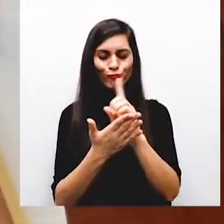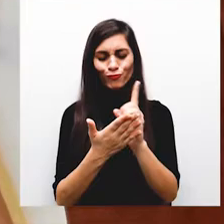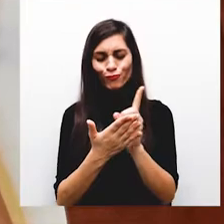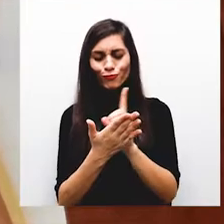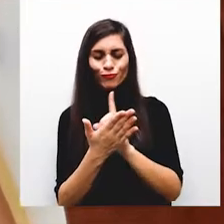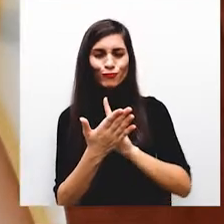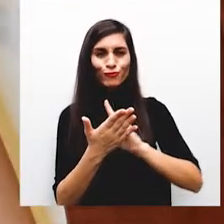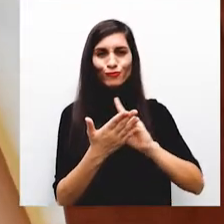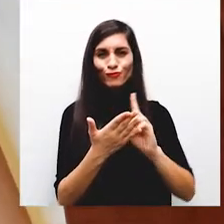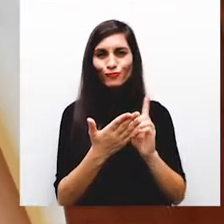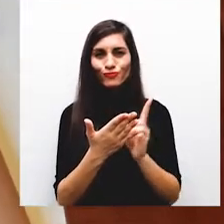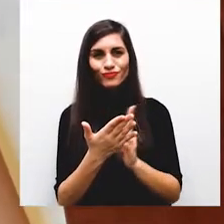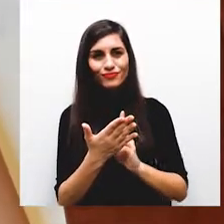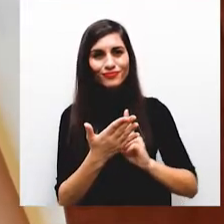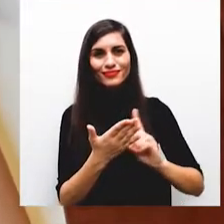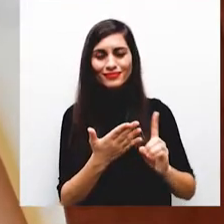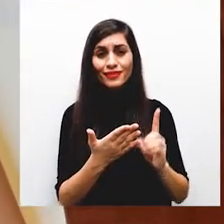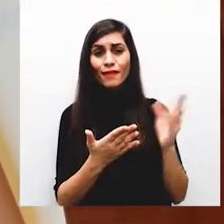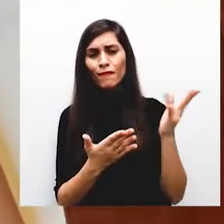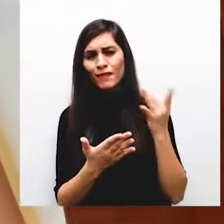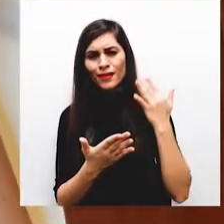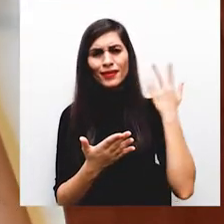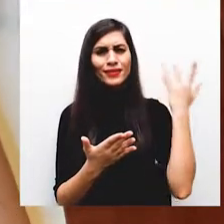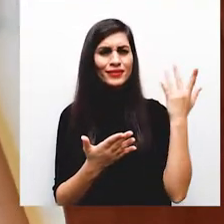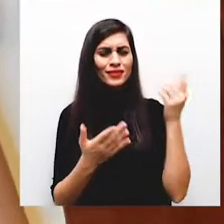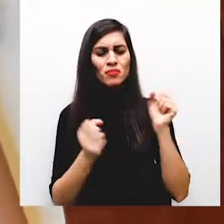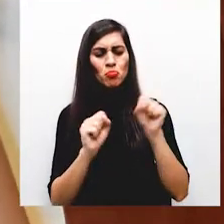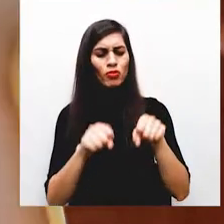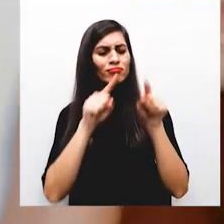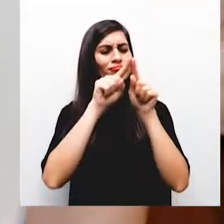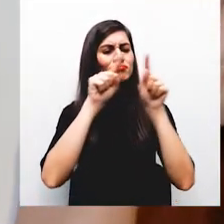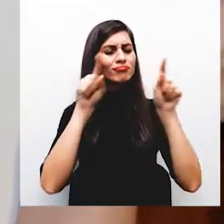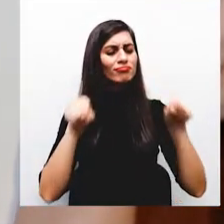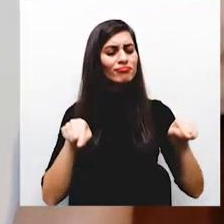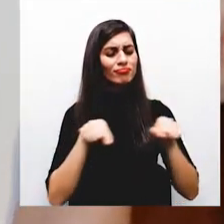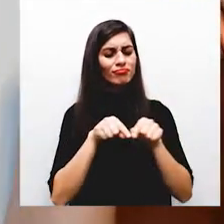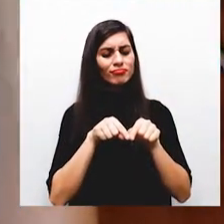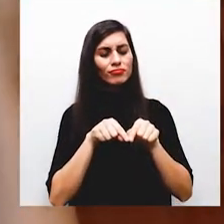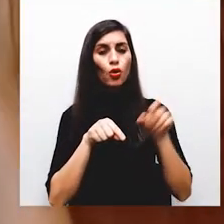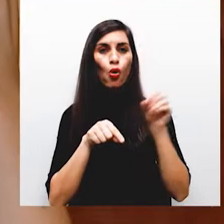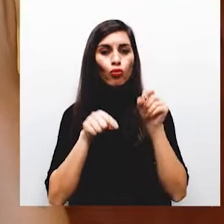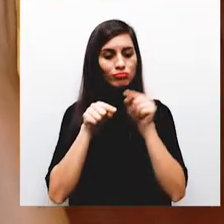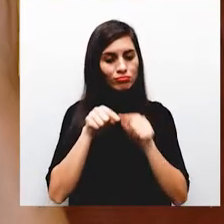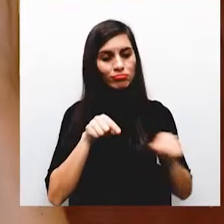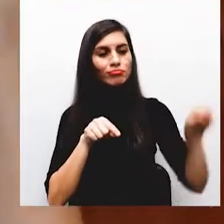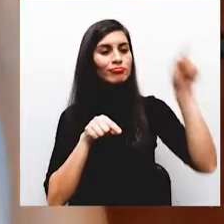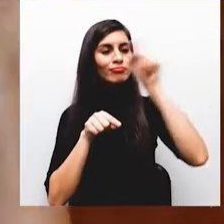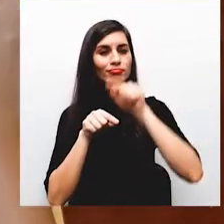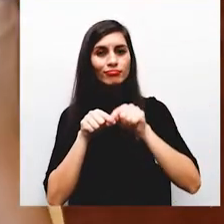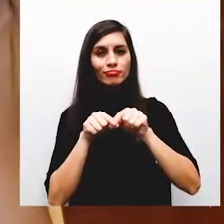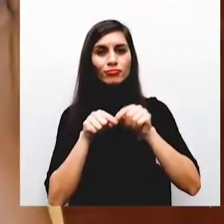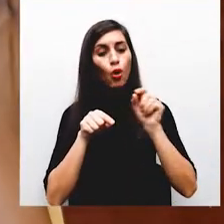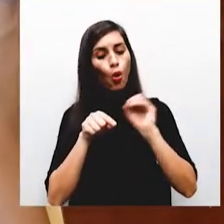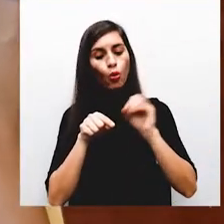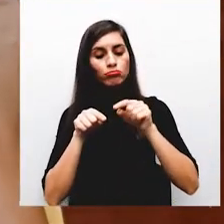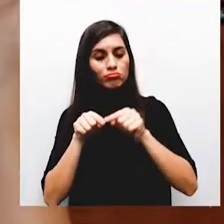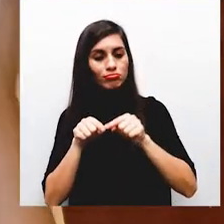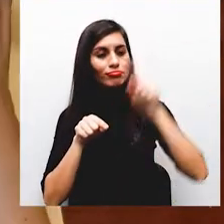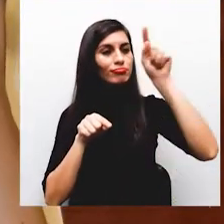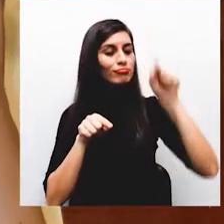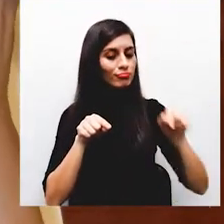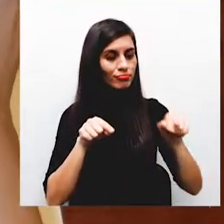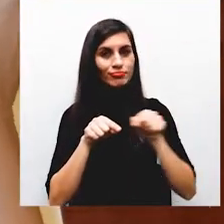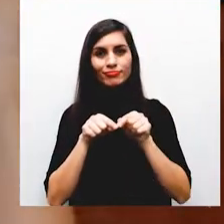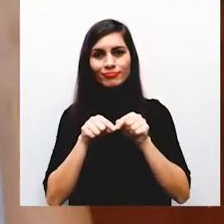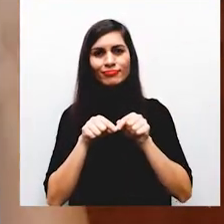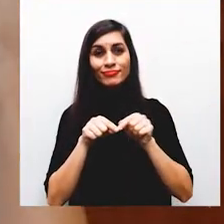estoy utilizando diferentes formas geométricas fáciles, como cuadrados, como círculos, como rectángulos,